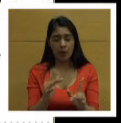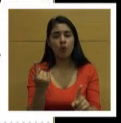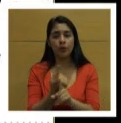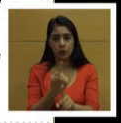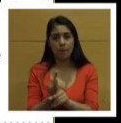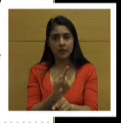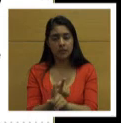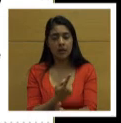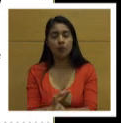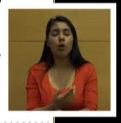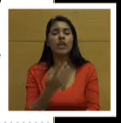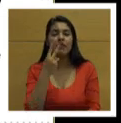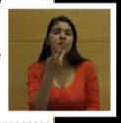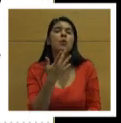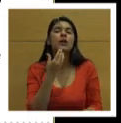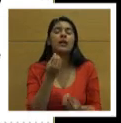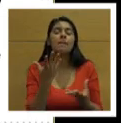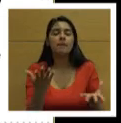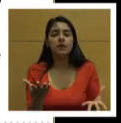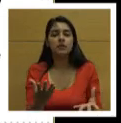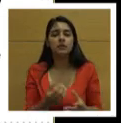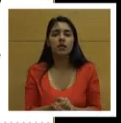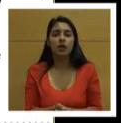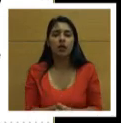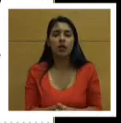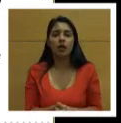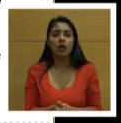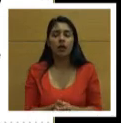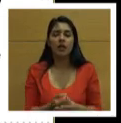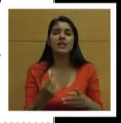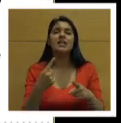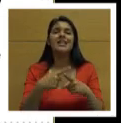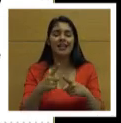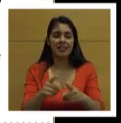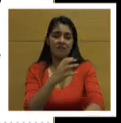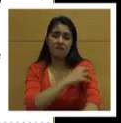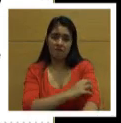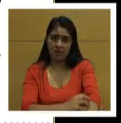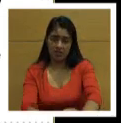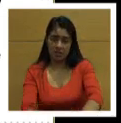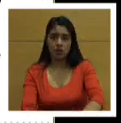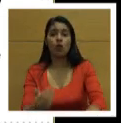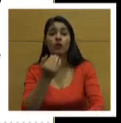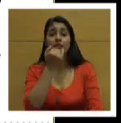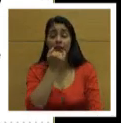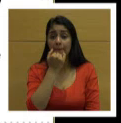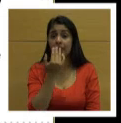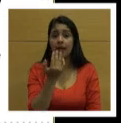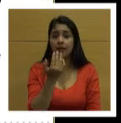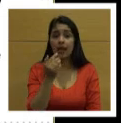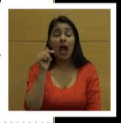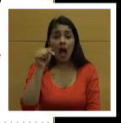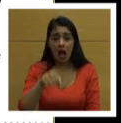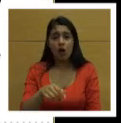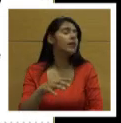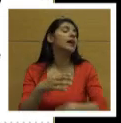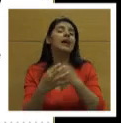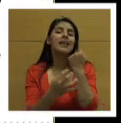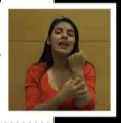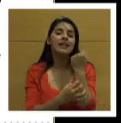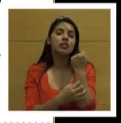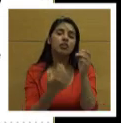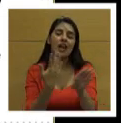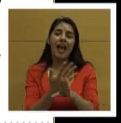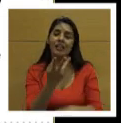casos también que ocurren respecto a los de femicidio en la región. Dicho sea de paso que en la región actualmente existen